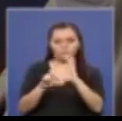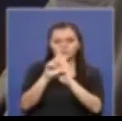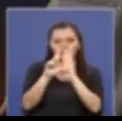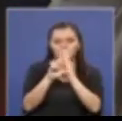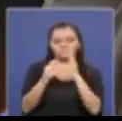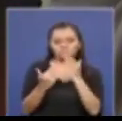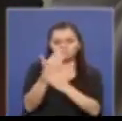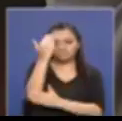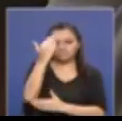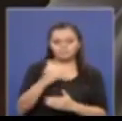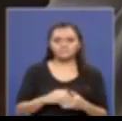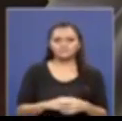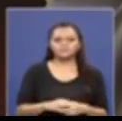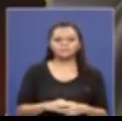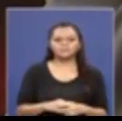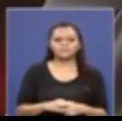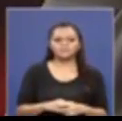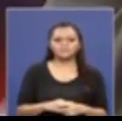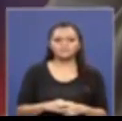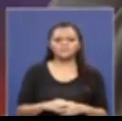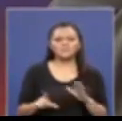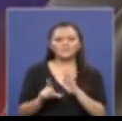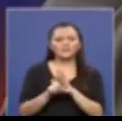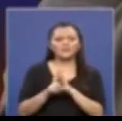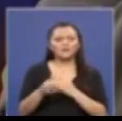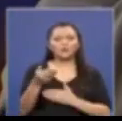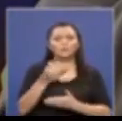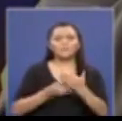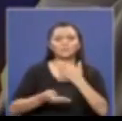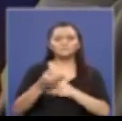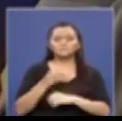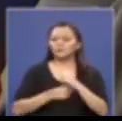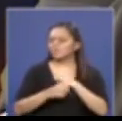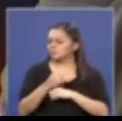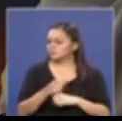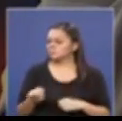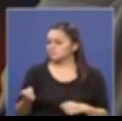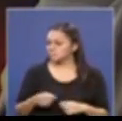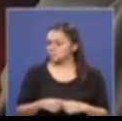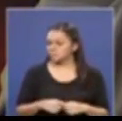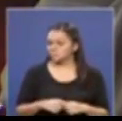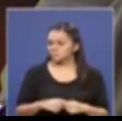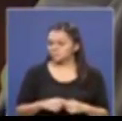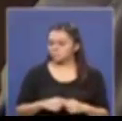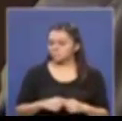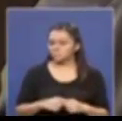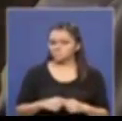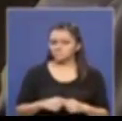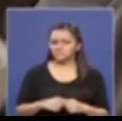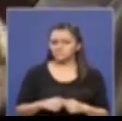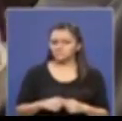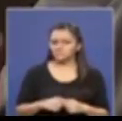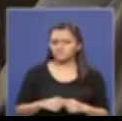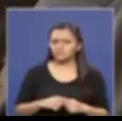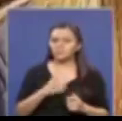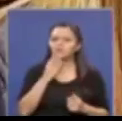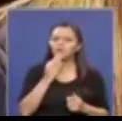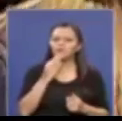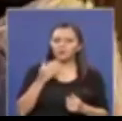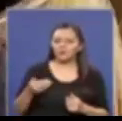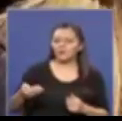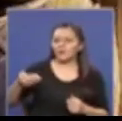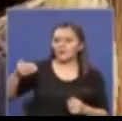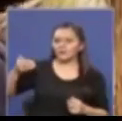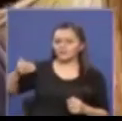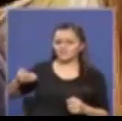código muy moderno. ¿Y el Código de Comercio de qué año era? ¿Te acuerdas, Lady? Sí, de antes de Eloy Alfaro, presidente. Más de